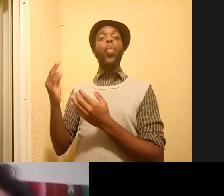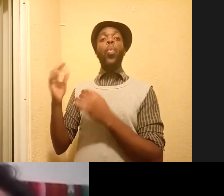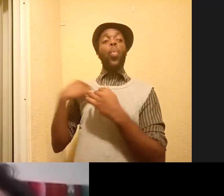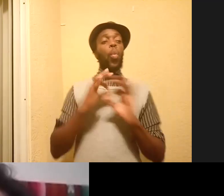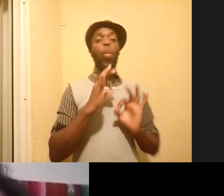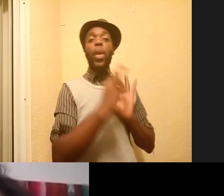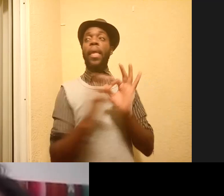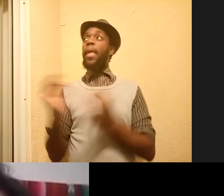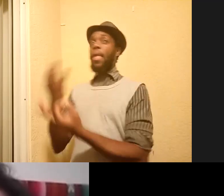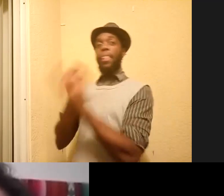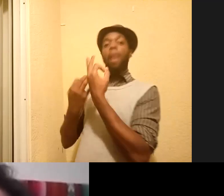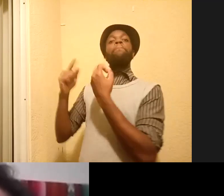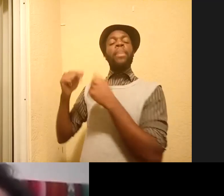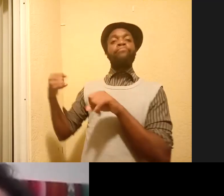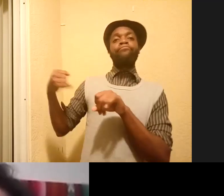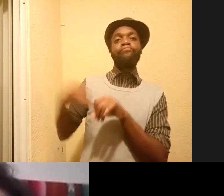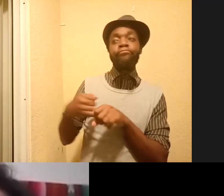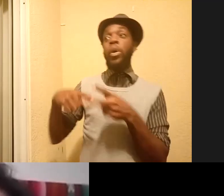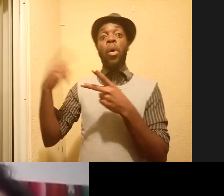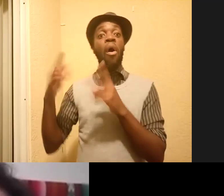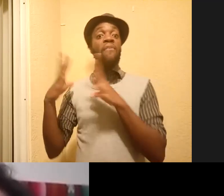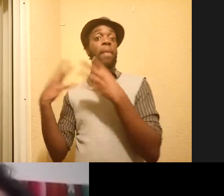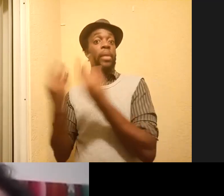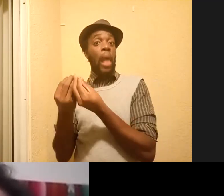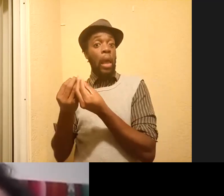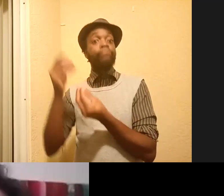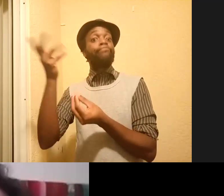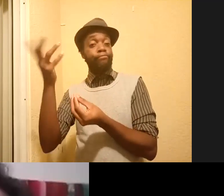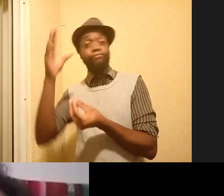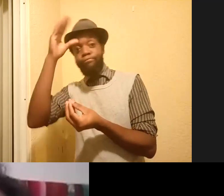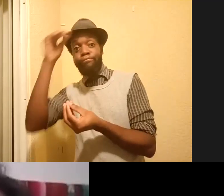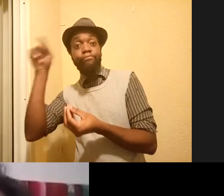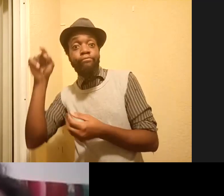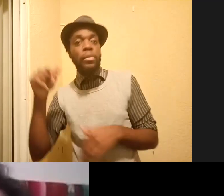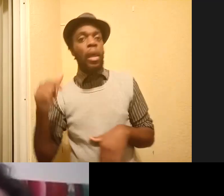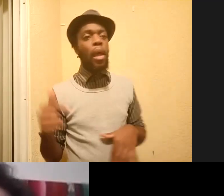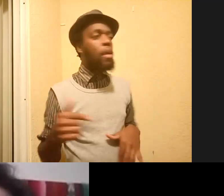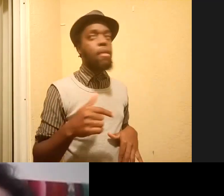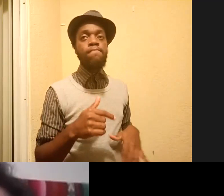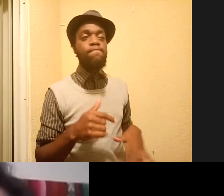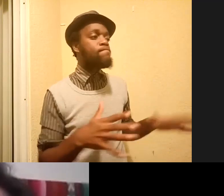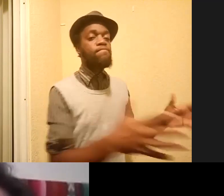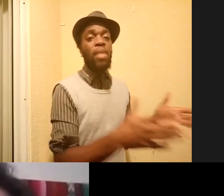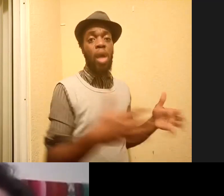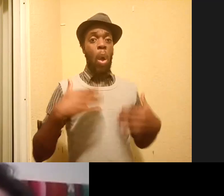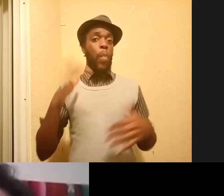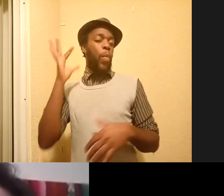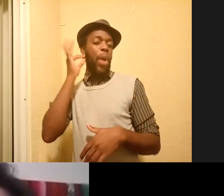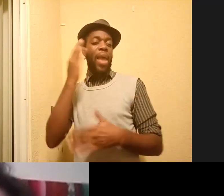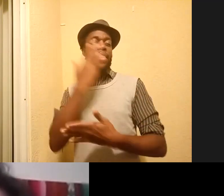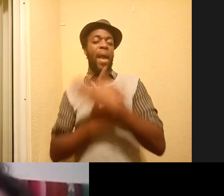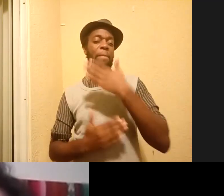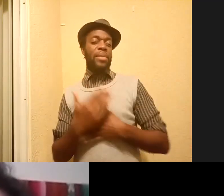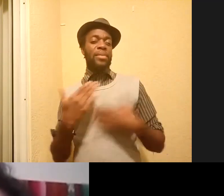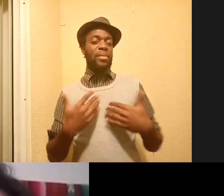un determinado tiempo pueden acceder a la corporalidad de la mujer